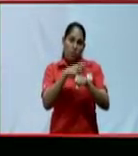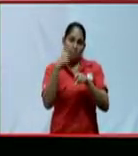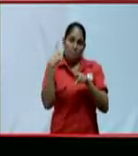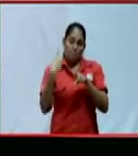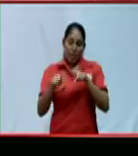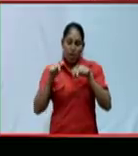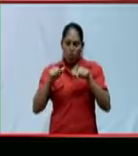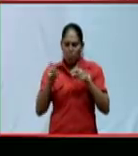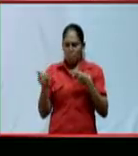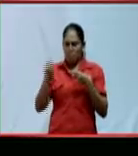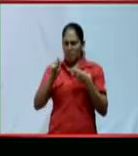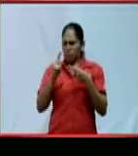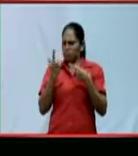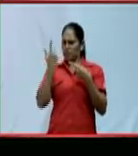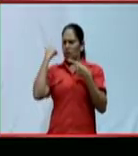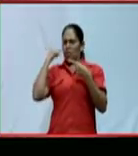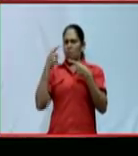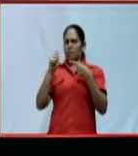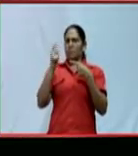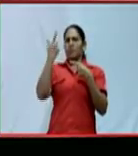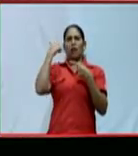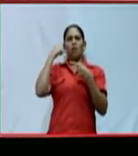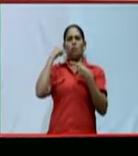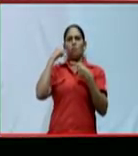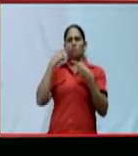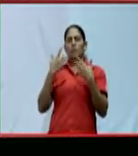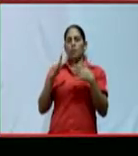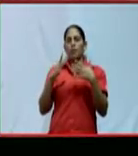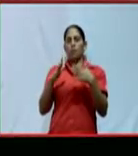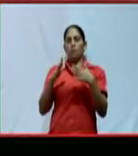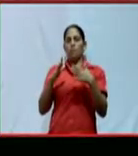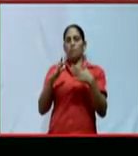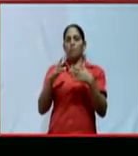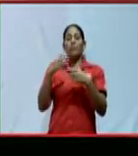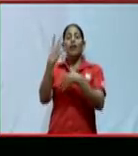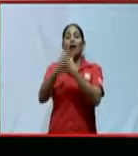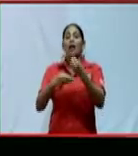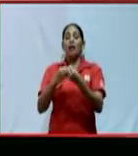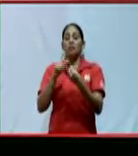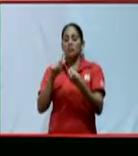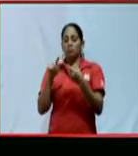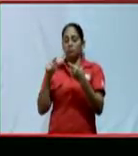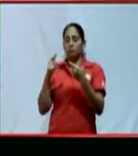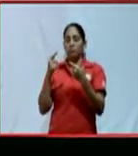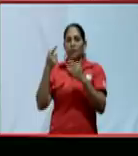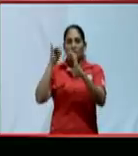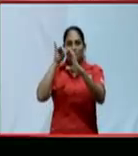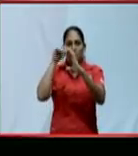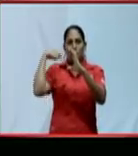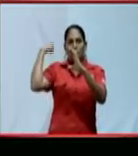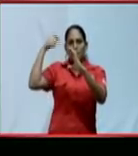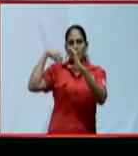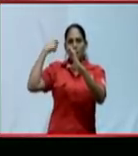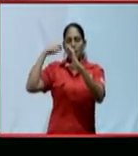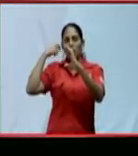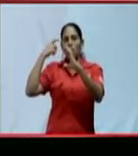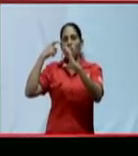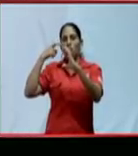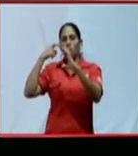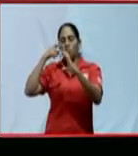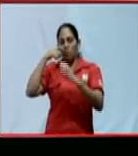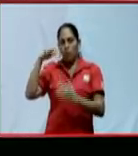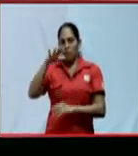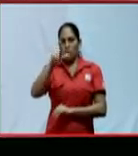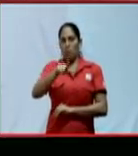o algo colectivo. En sí no sabía qué era, hasta el día de ayer que el fuerte se efectuó y se afectó